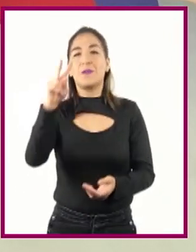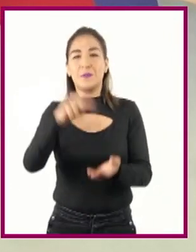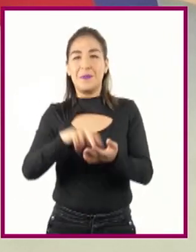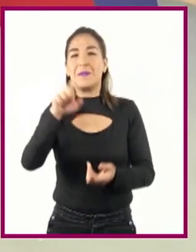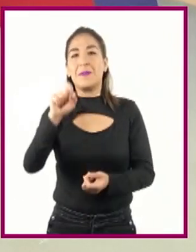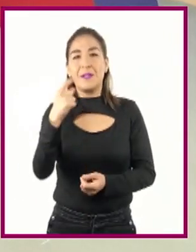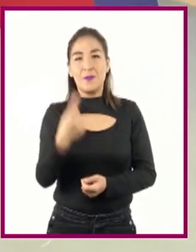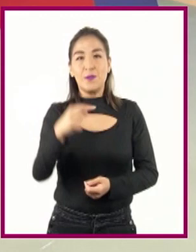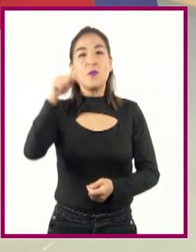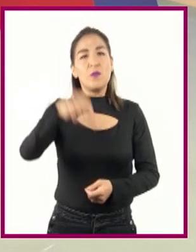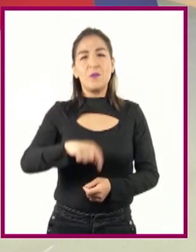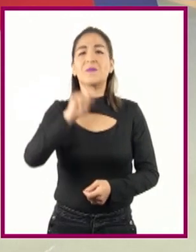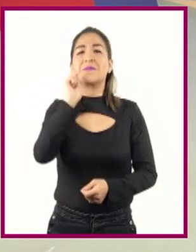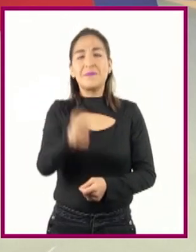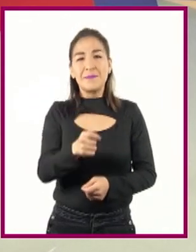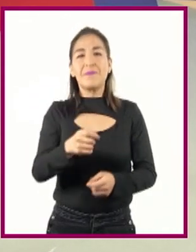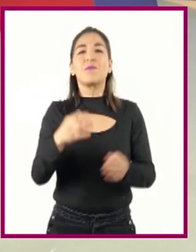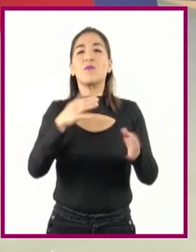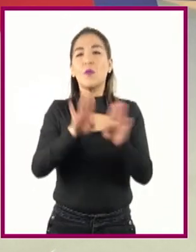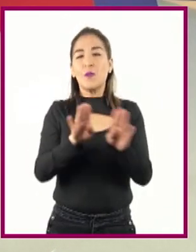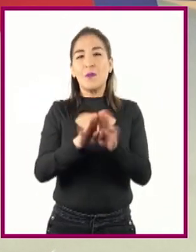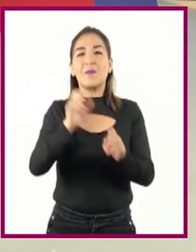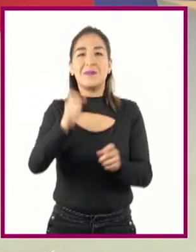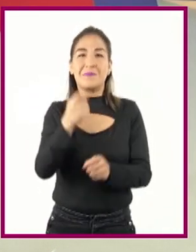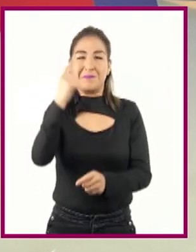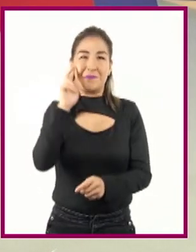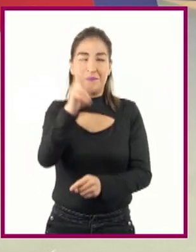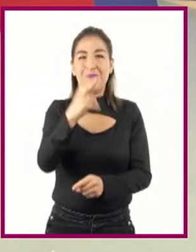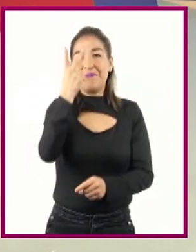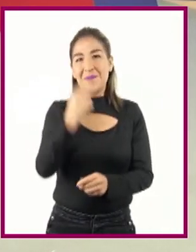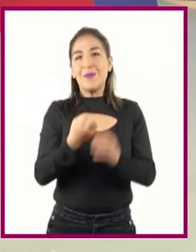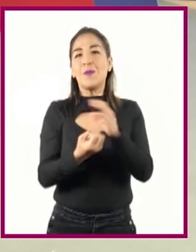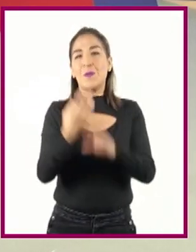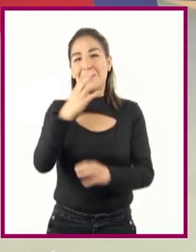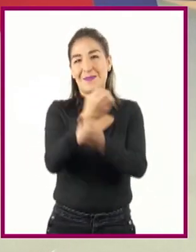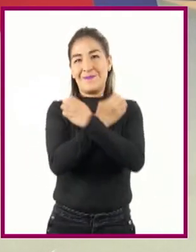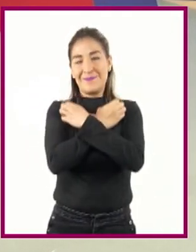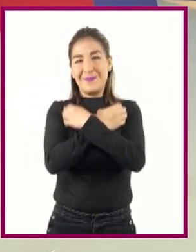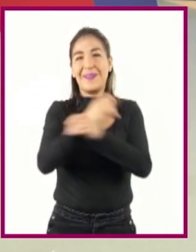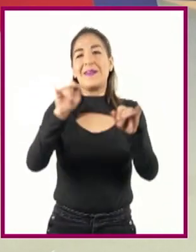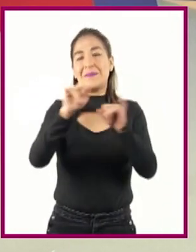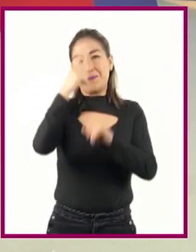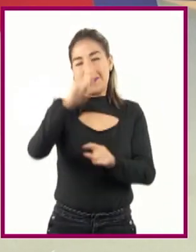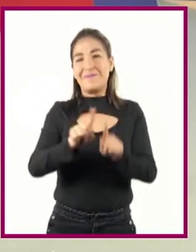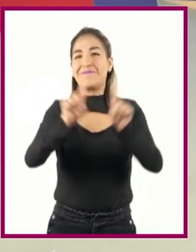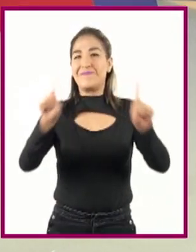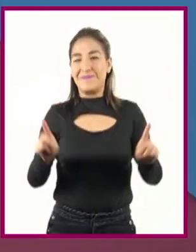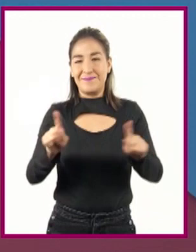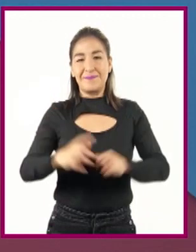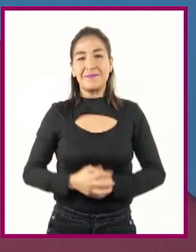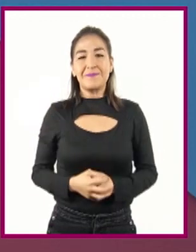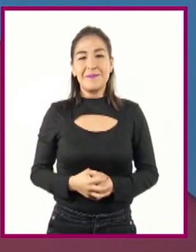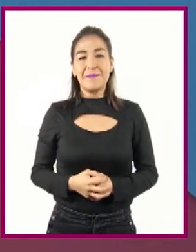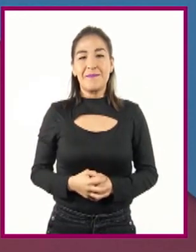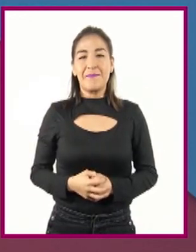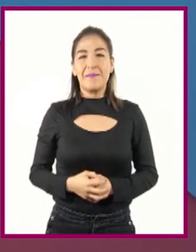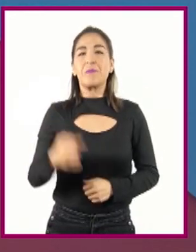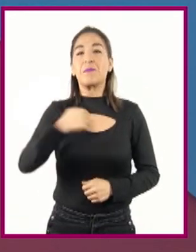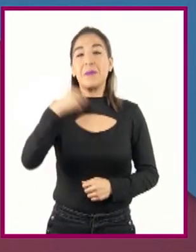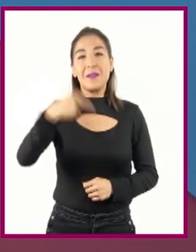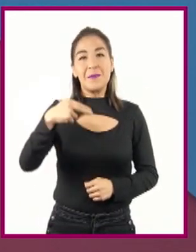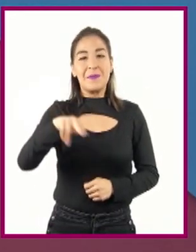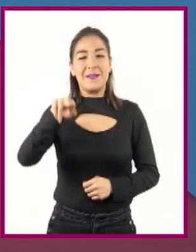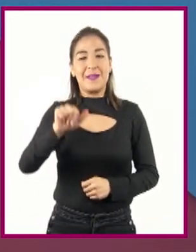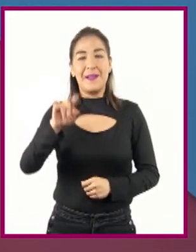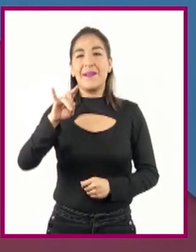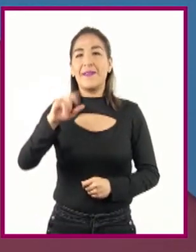2020-2021, en el contexto de un modelo híbrido con recursos de la educación a distancia. Mi nombre es